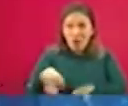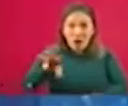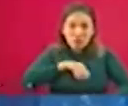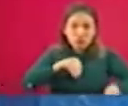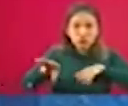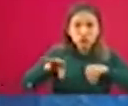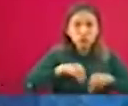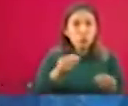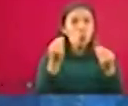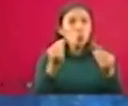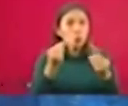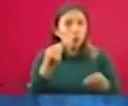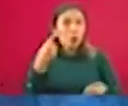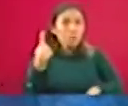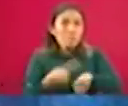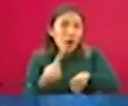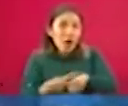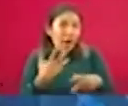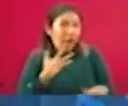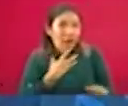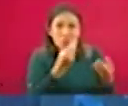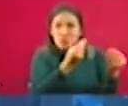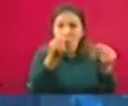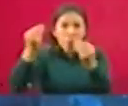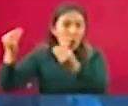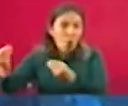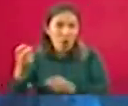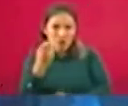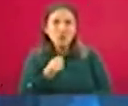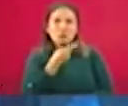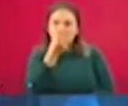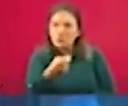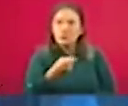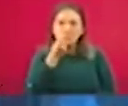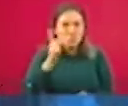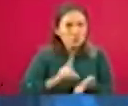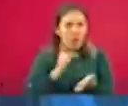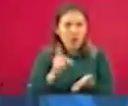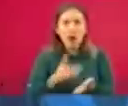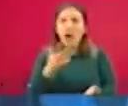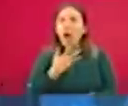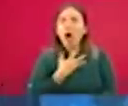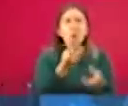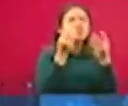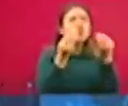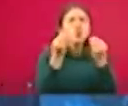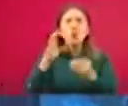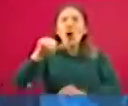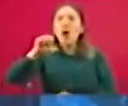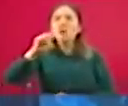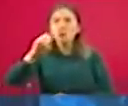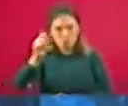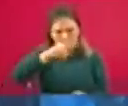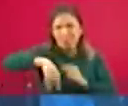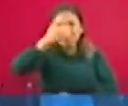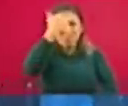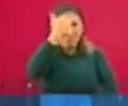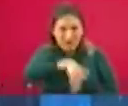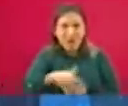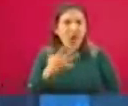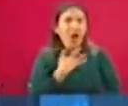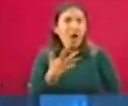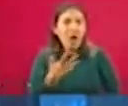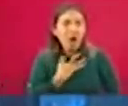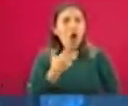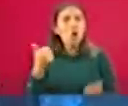es sobre si tenemos o no certidumbre, y la respuesta es no. Desafortunadamente, nadie en el mundo, en la comunidad científica